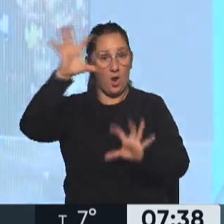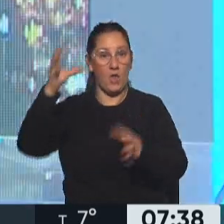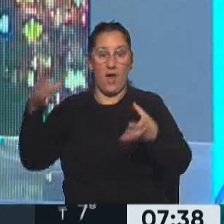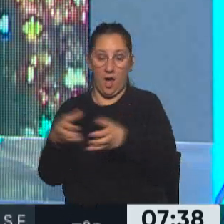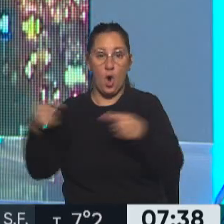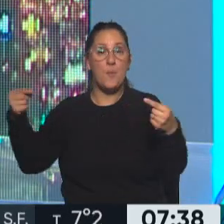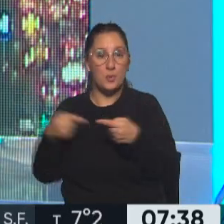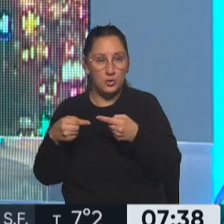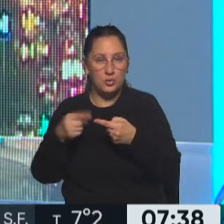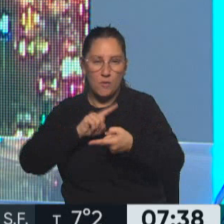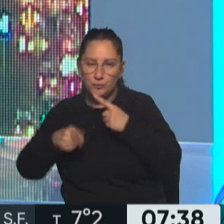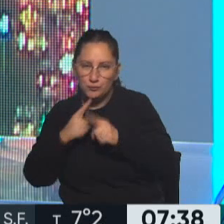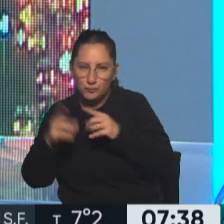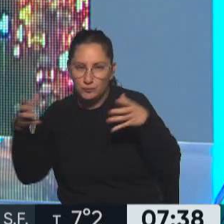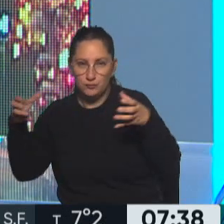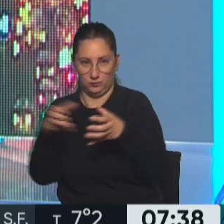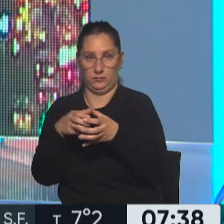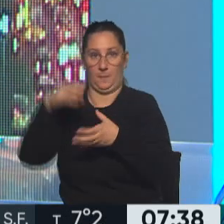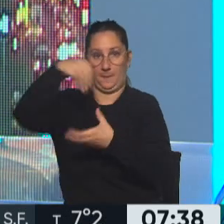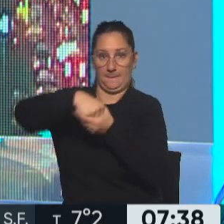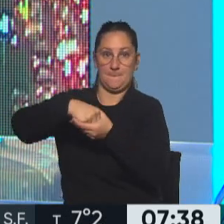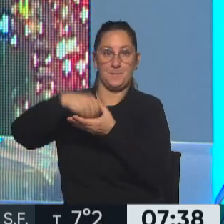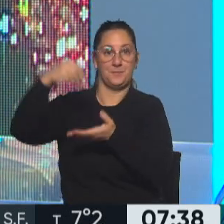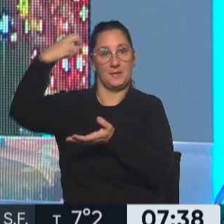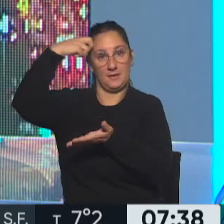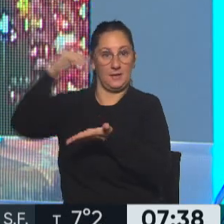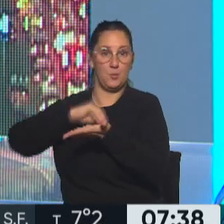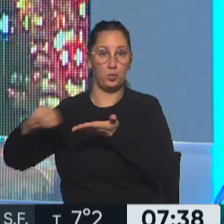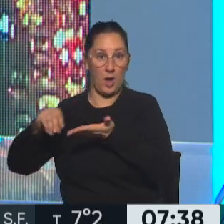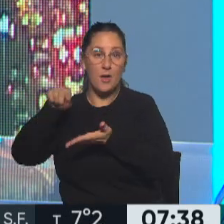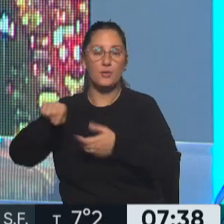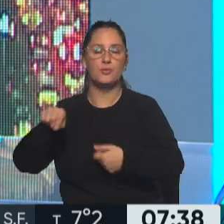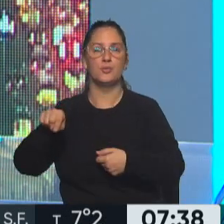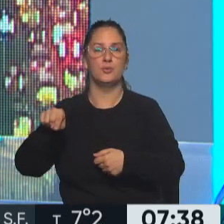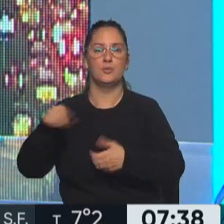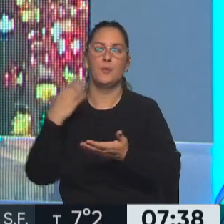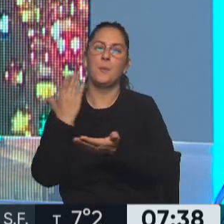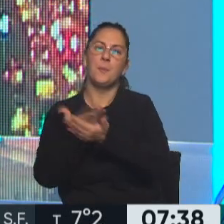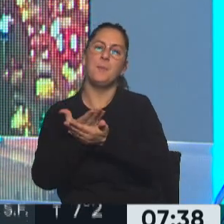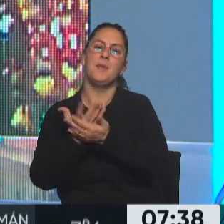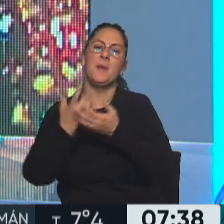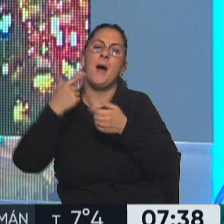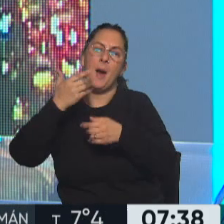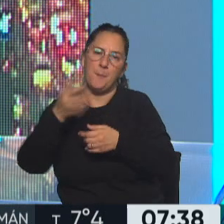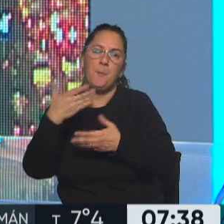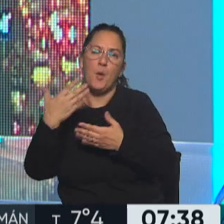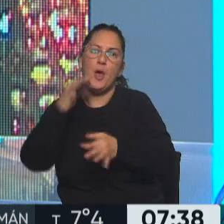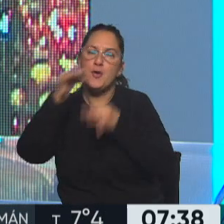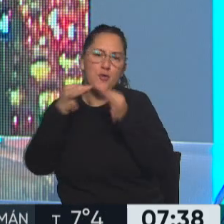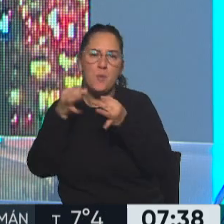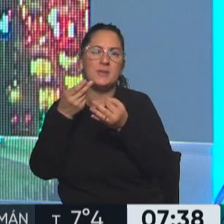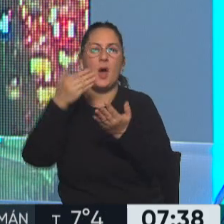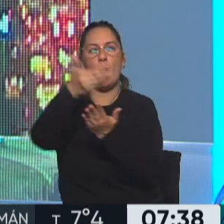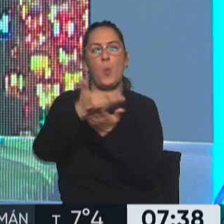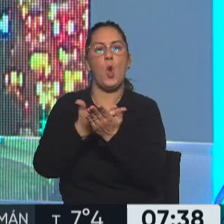logró juntarse, abroquelarse en el recinto de la Cámara de Diputados y pedir que una preferencia para que se trate esta iniciativa de